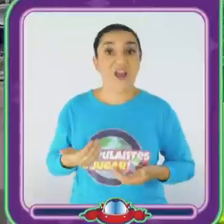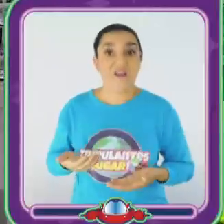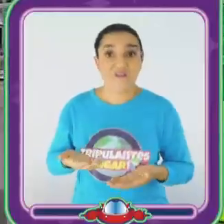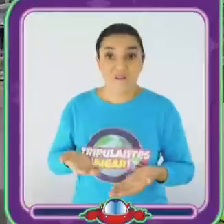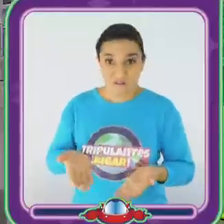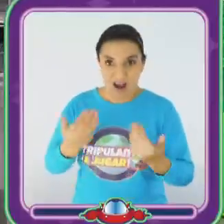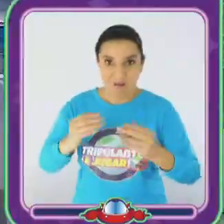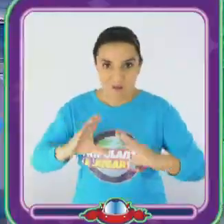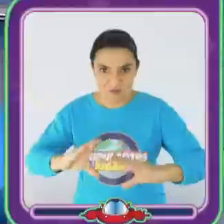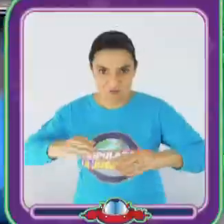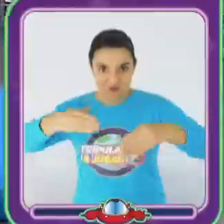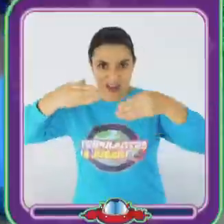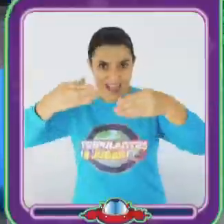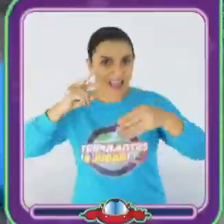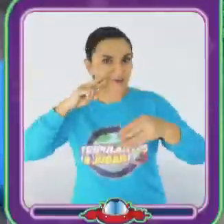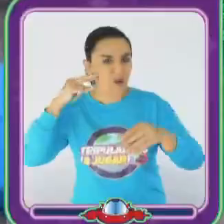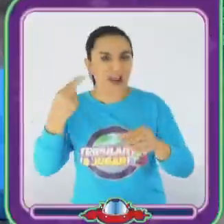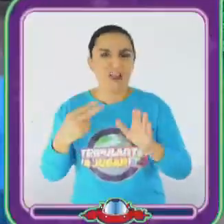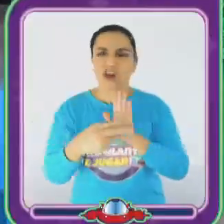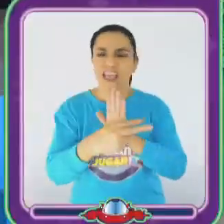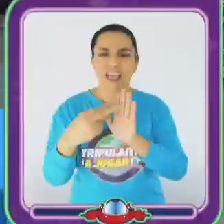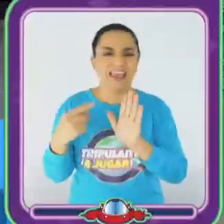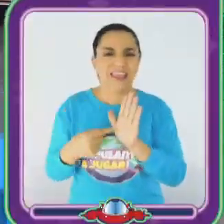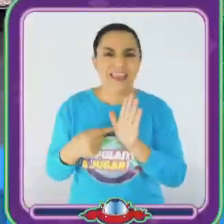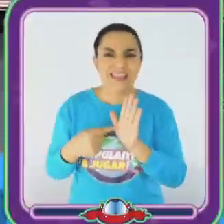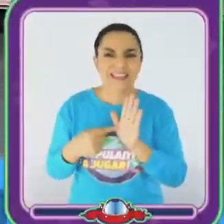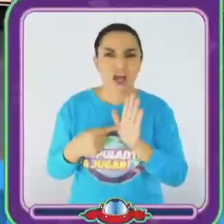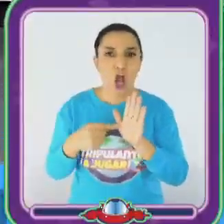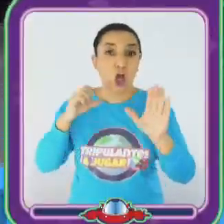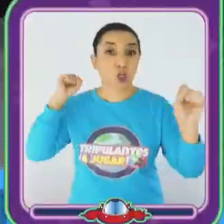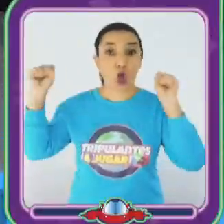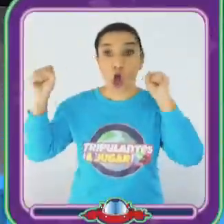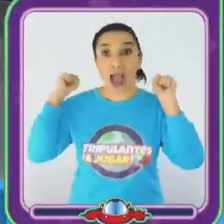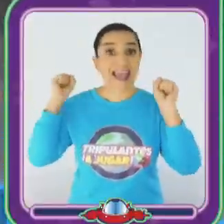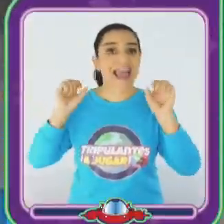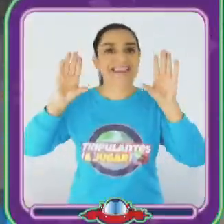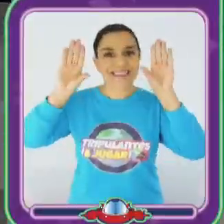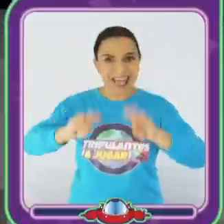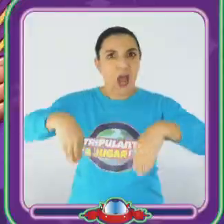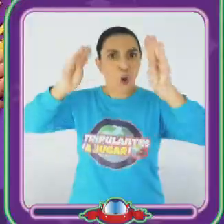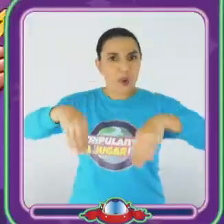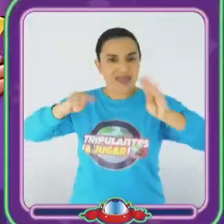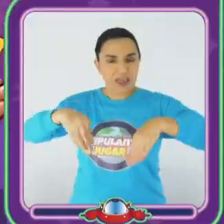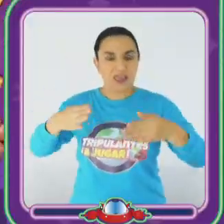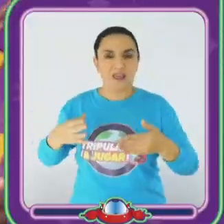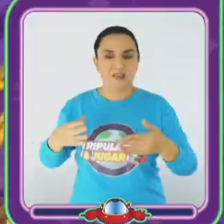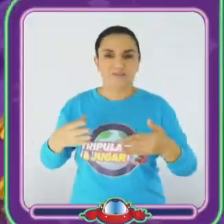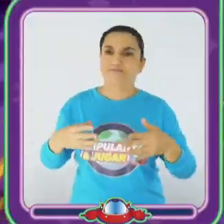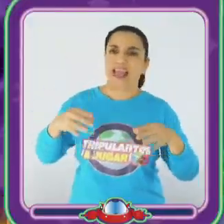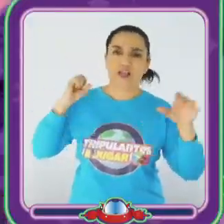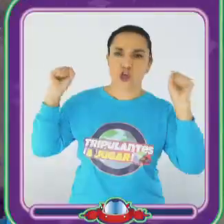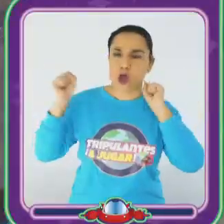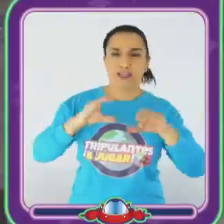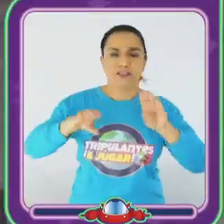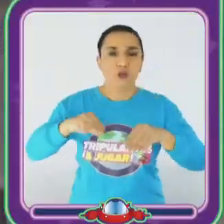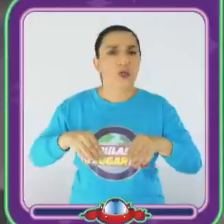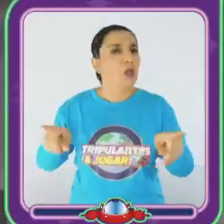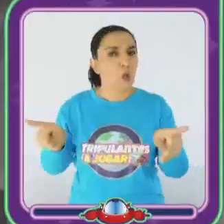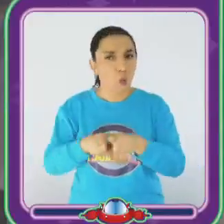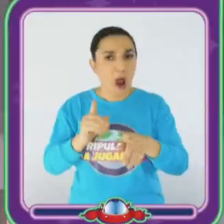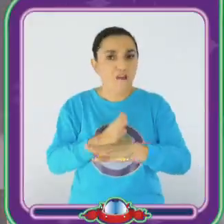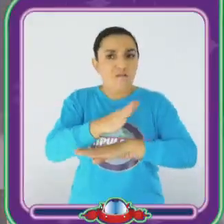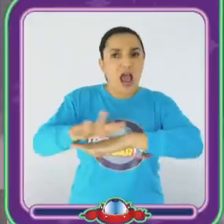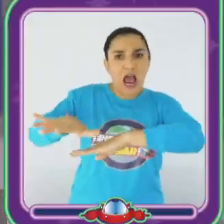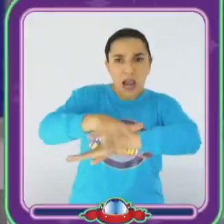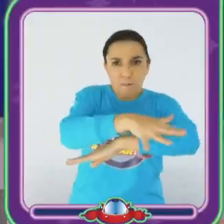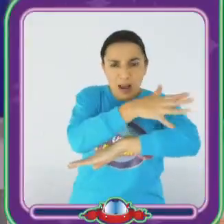Vamos, se pone aquí. Vamos a dar vuelta al morado. ¿Y qué dice? Sacudir la toalla. Vamos a sacudir la toalla. Como cuando uno